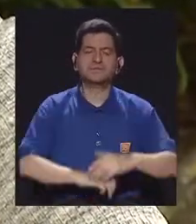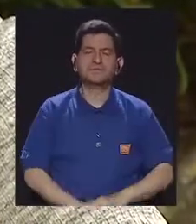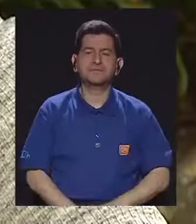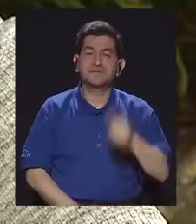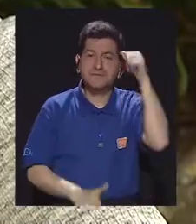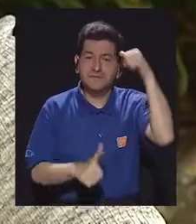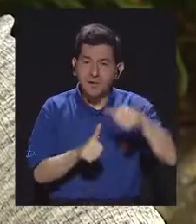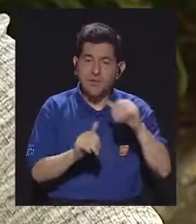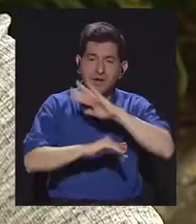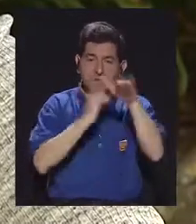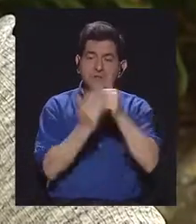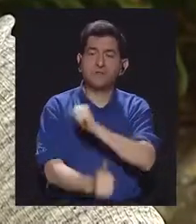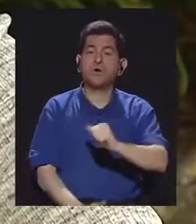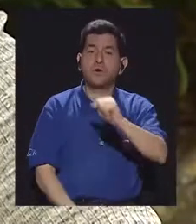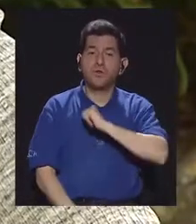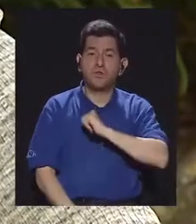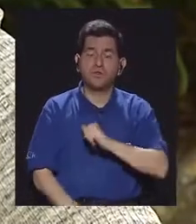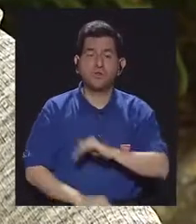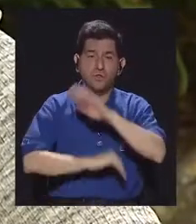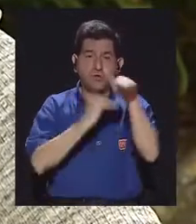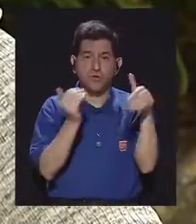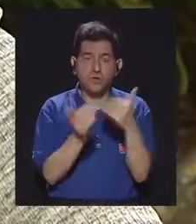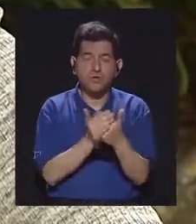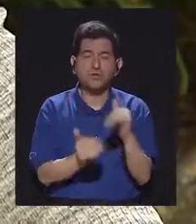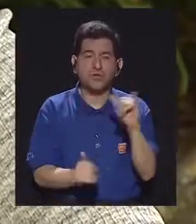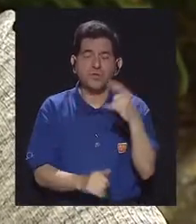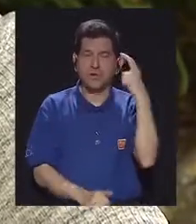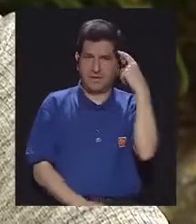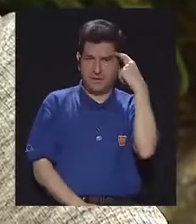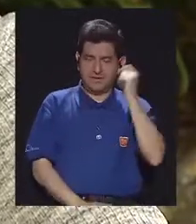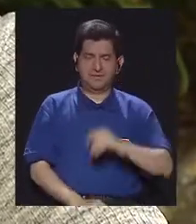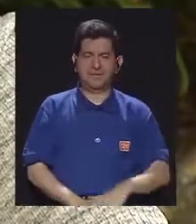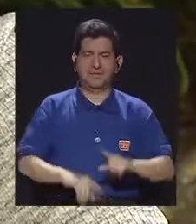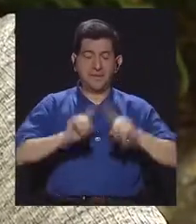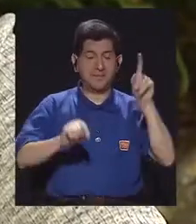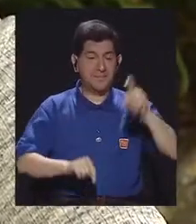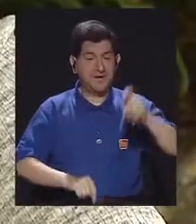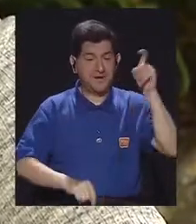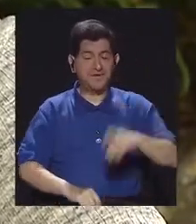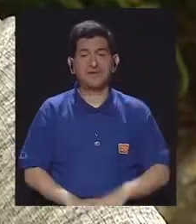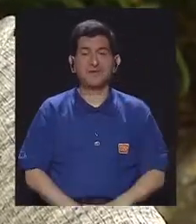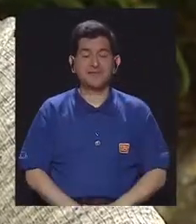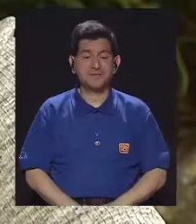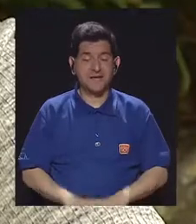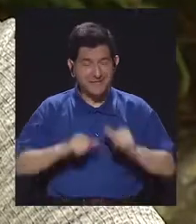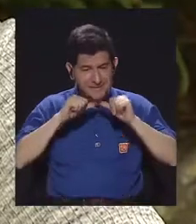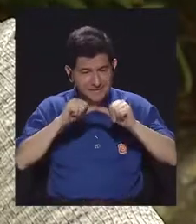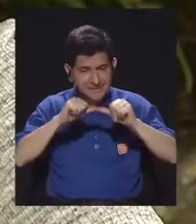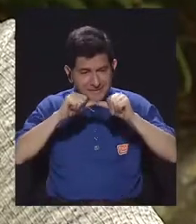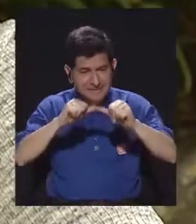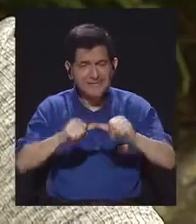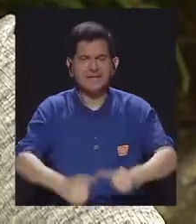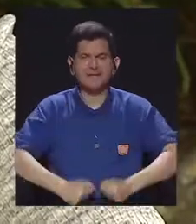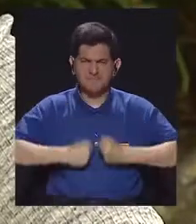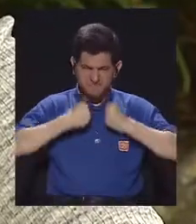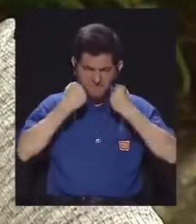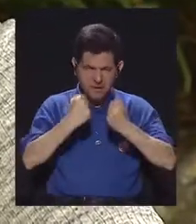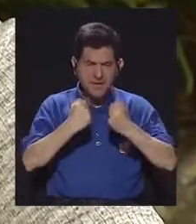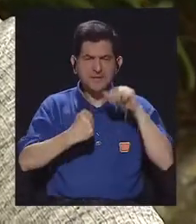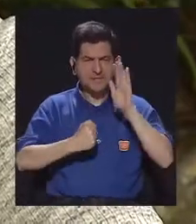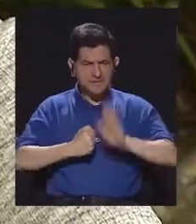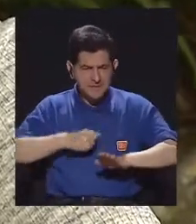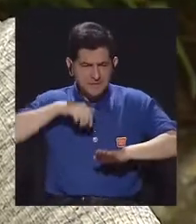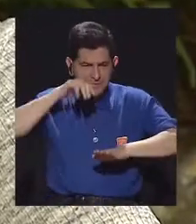Recuerden que todo es actitud y todo está aquí. Pero hay que dar ese paso, tenemos que ser